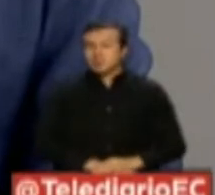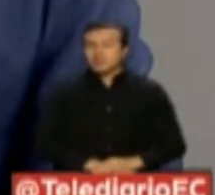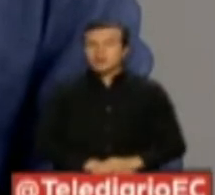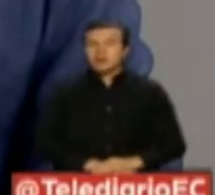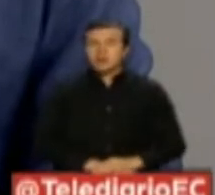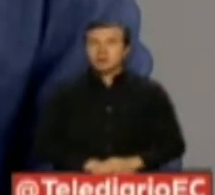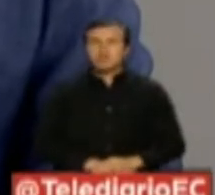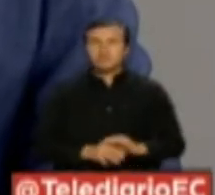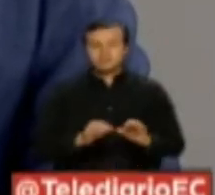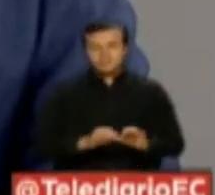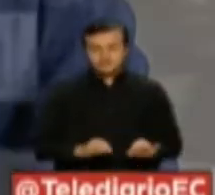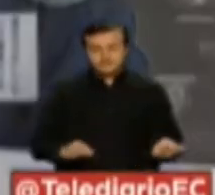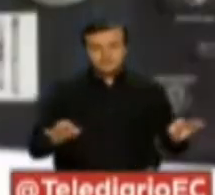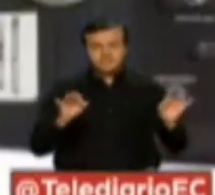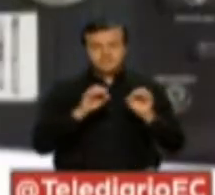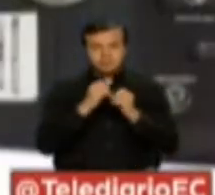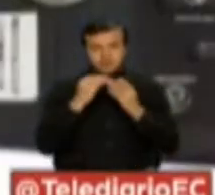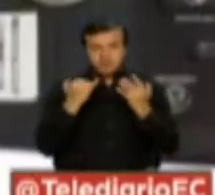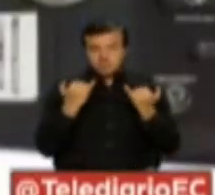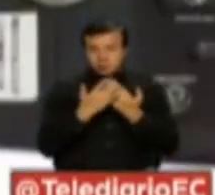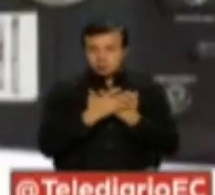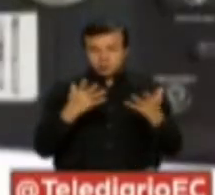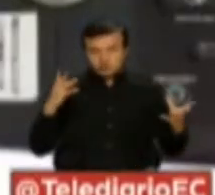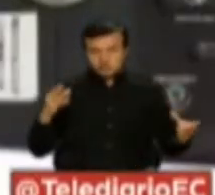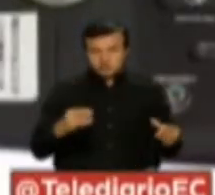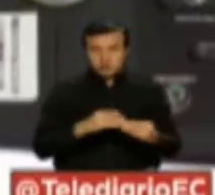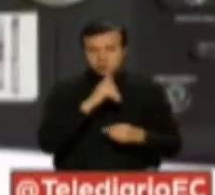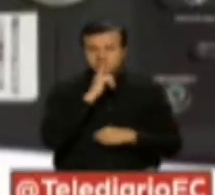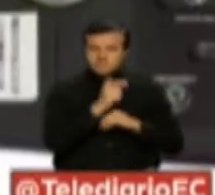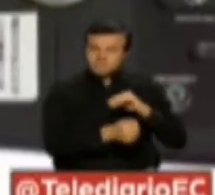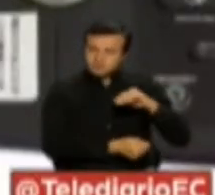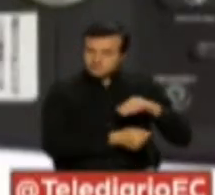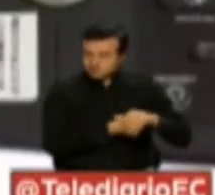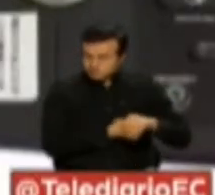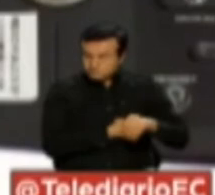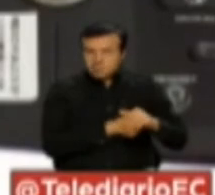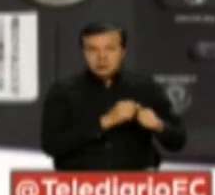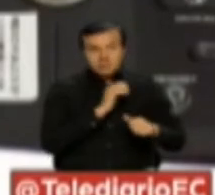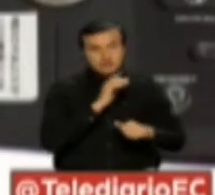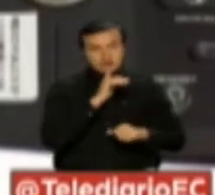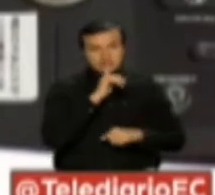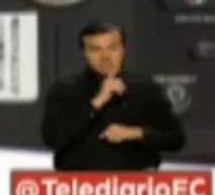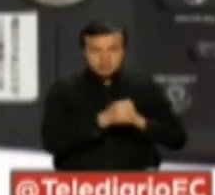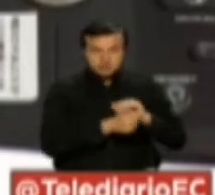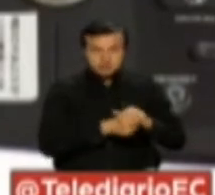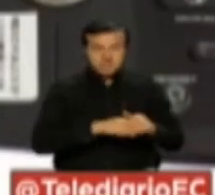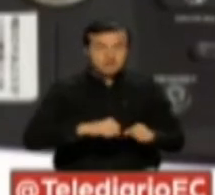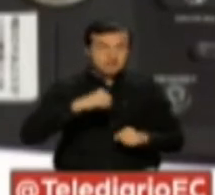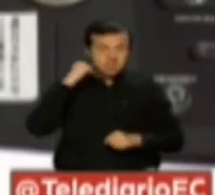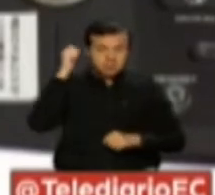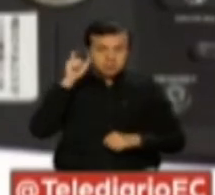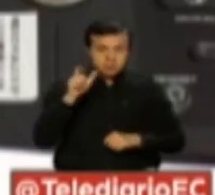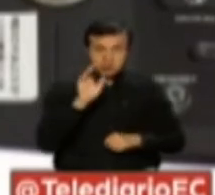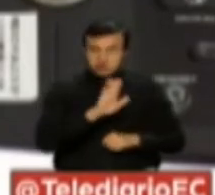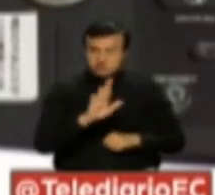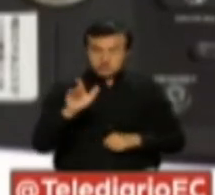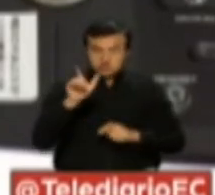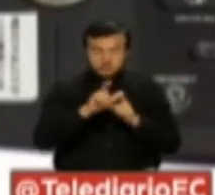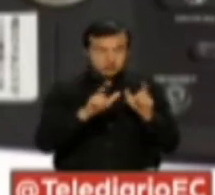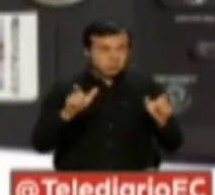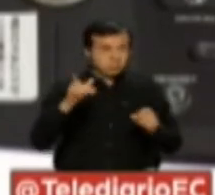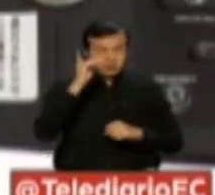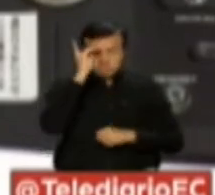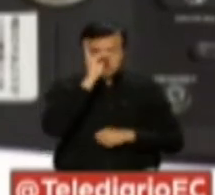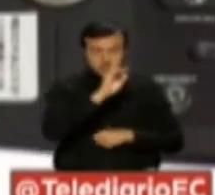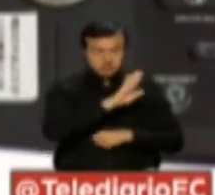Bueno, es importante señalar que en este caso se mantienen en reserva sin perjuicio del derecho de la víctima, ¿no? Y de las personas a las